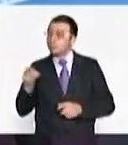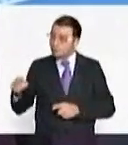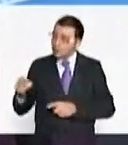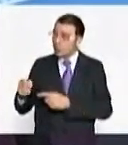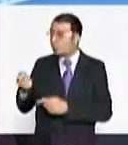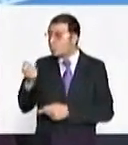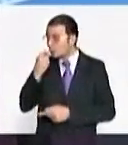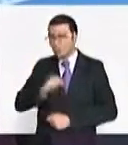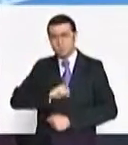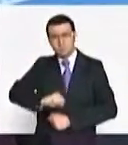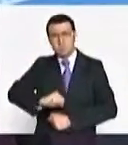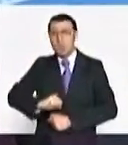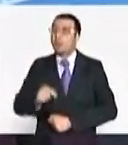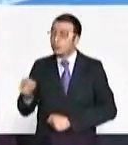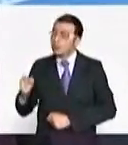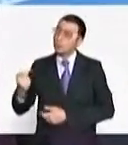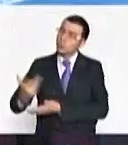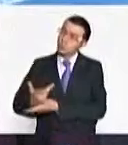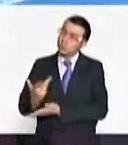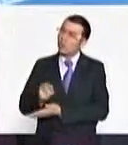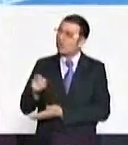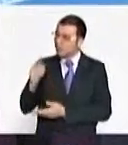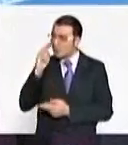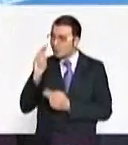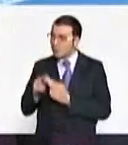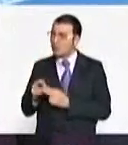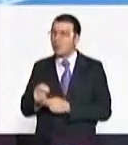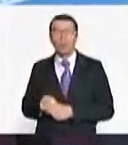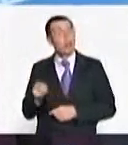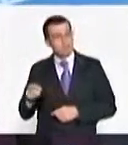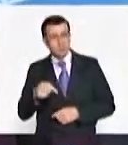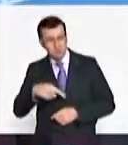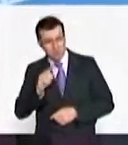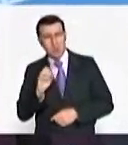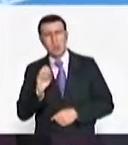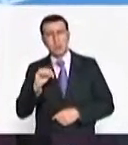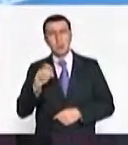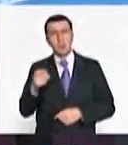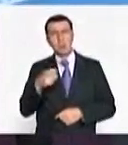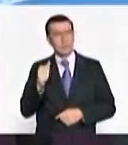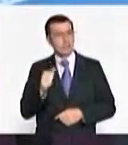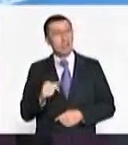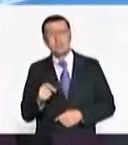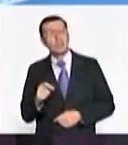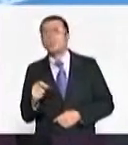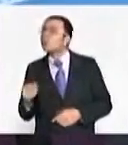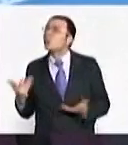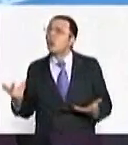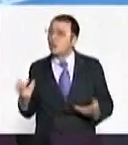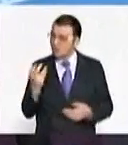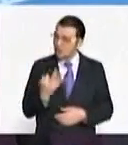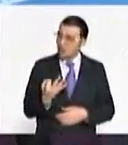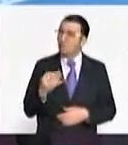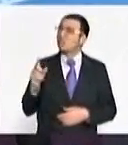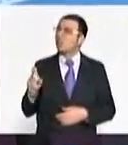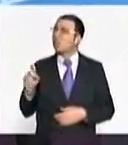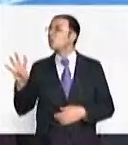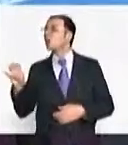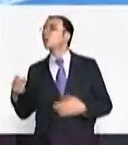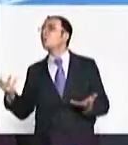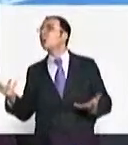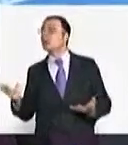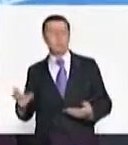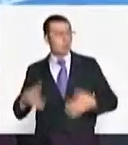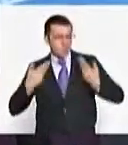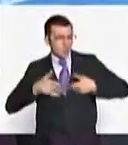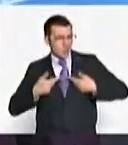por un médico que conozca lo que te está mandando. Porque si el médico te dice, toma omega, y usted le pregunta de cuál, de cualquiera, pues obviamente tampoco está siendo muy conocedor